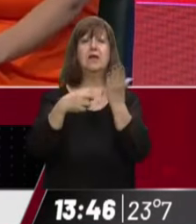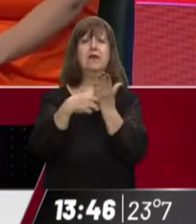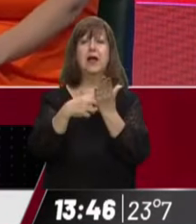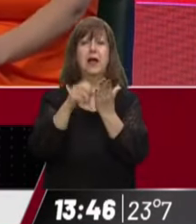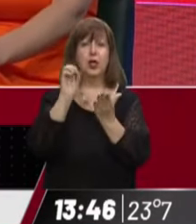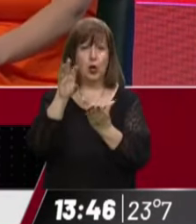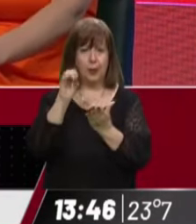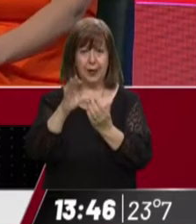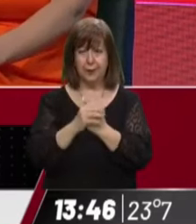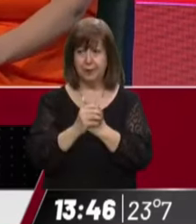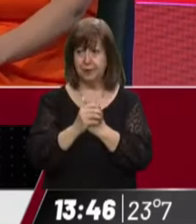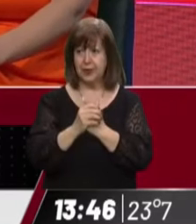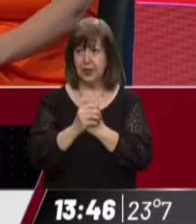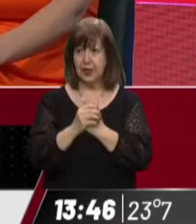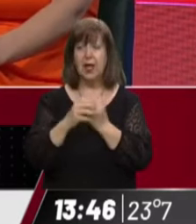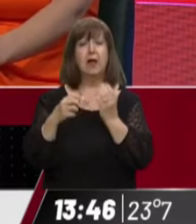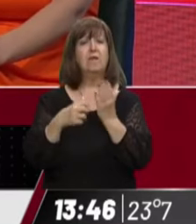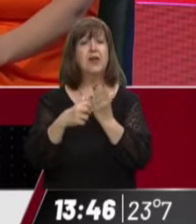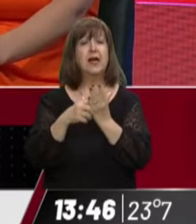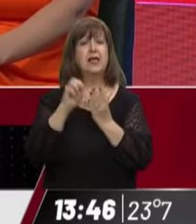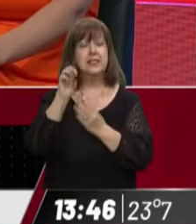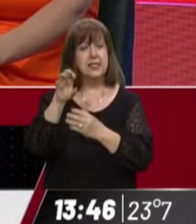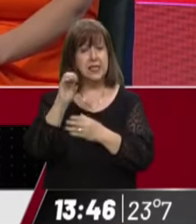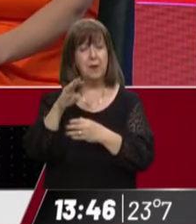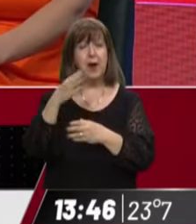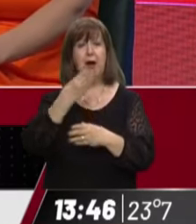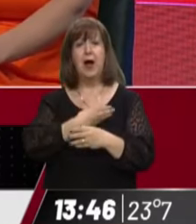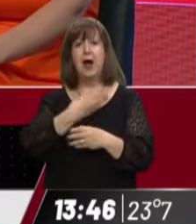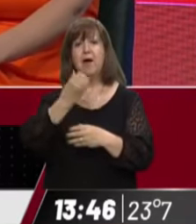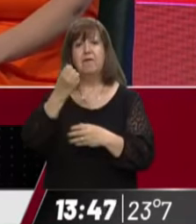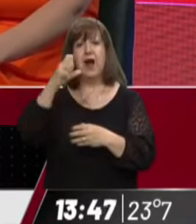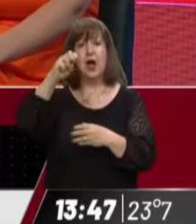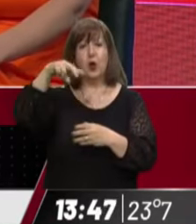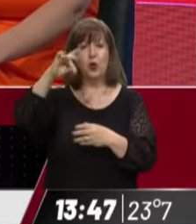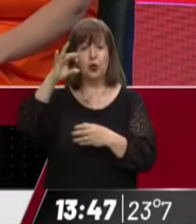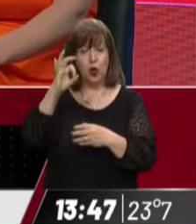Está el fiscal Facundo Garnica, aquí del Valle de Uco.